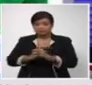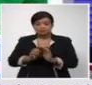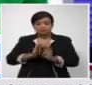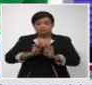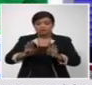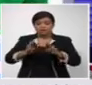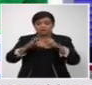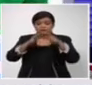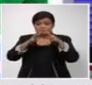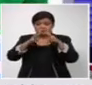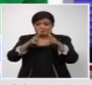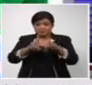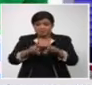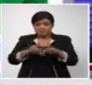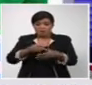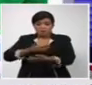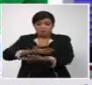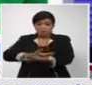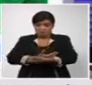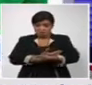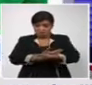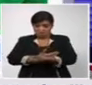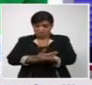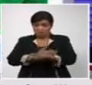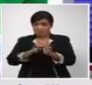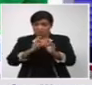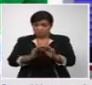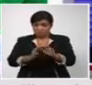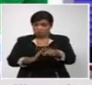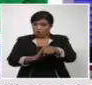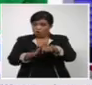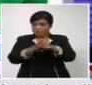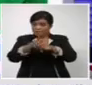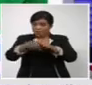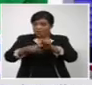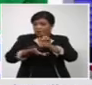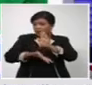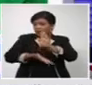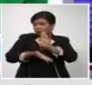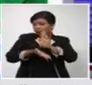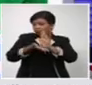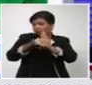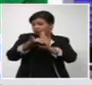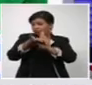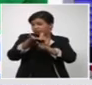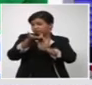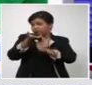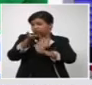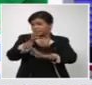de lactantes diagnosticados en la pandemia sobrepasa la